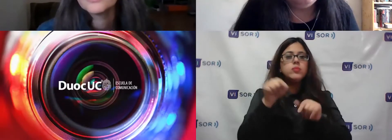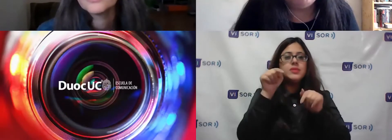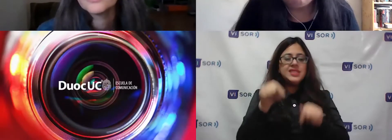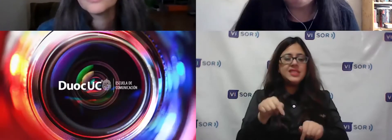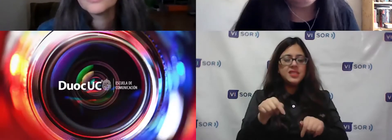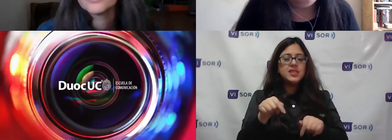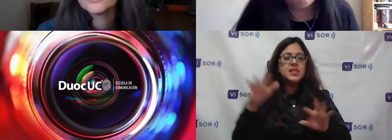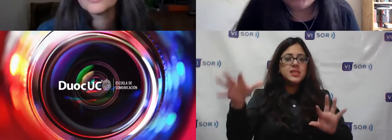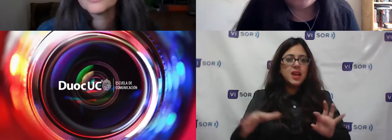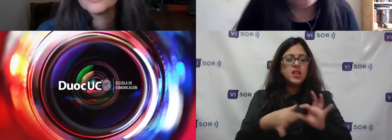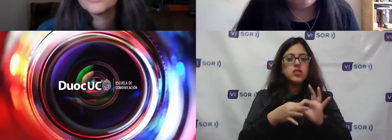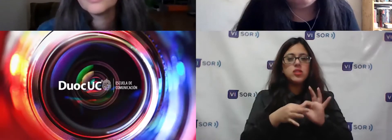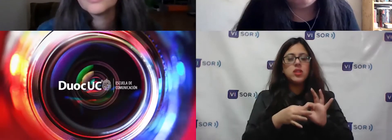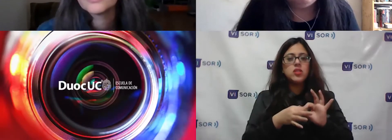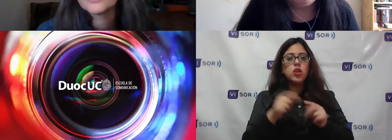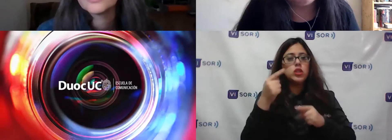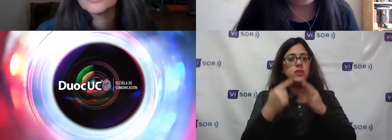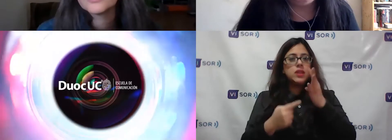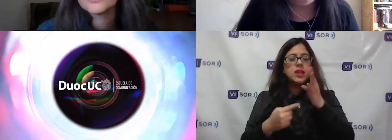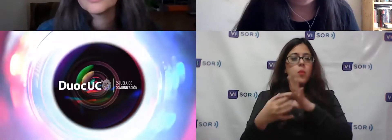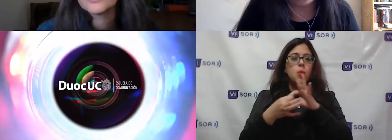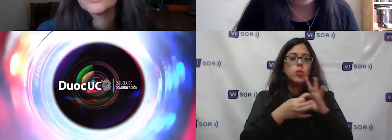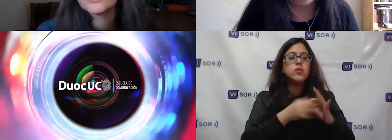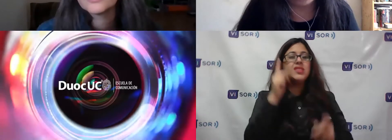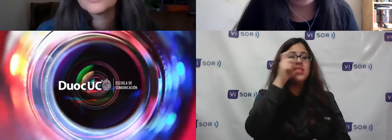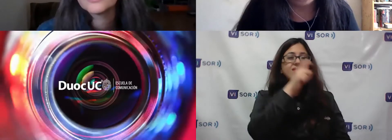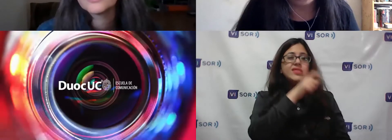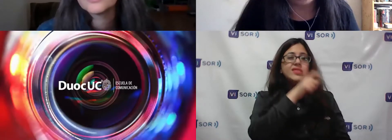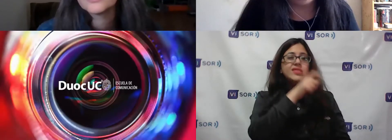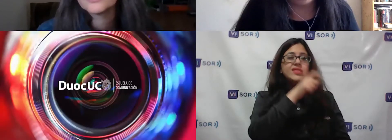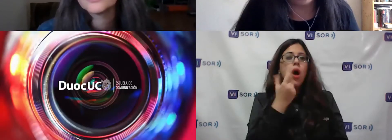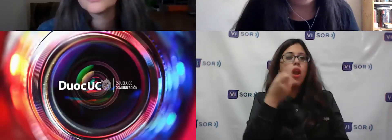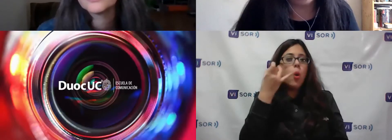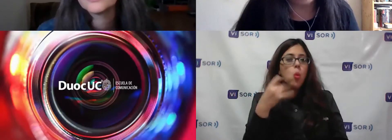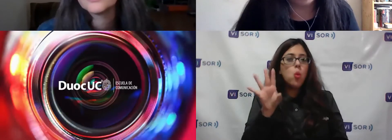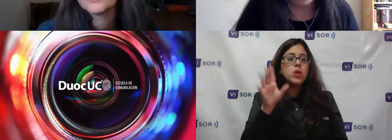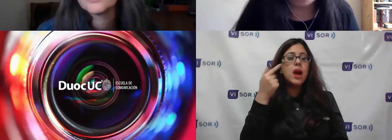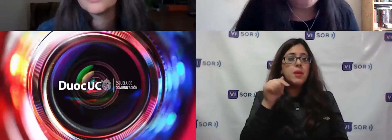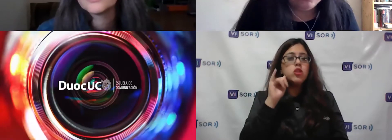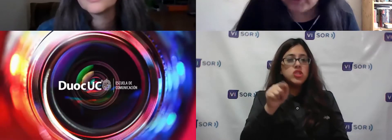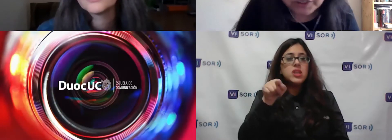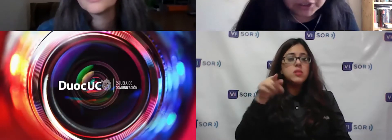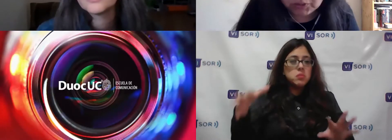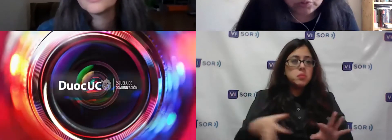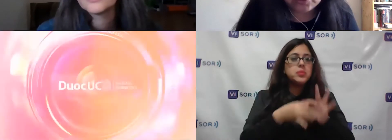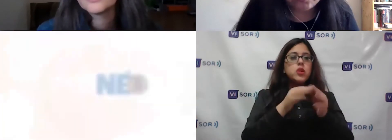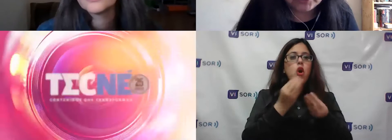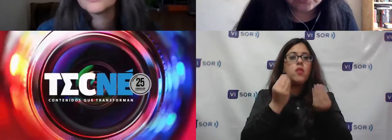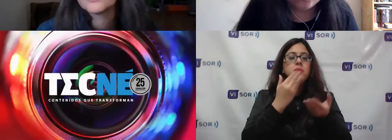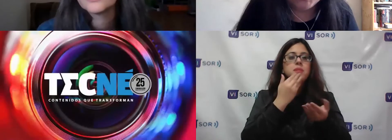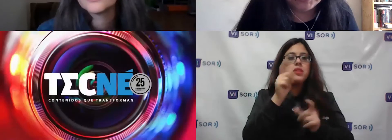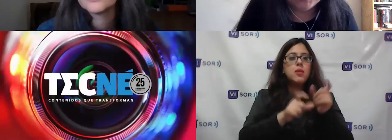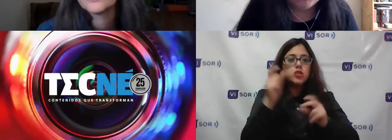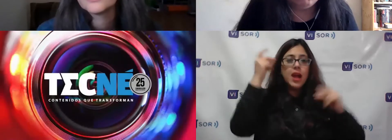con varias son múltiples razones es difícil decir cuál es única pero creo que tiene que ver mucho obviamente con los creadores en sí mismo con su